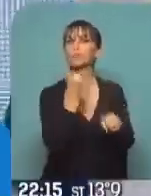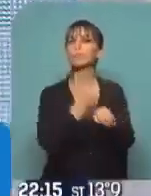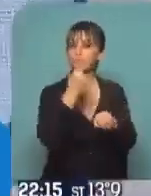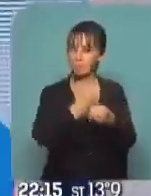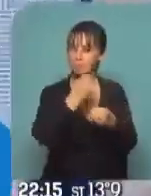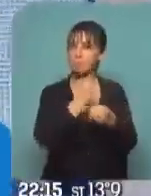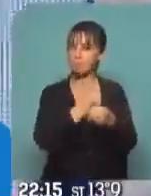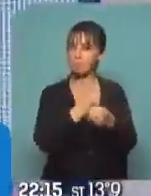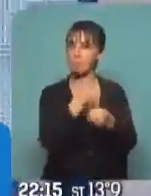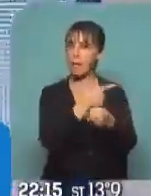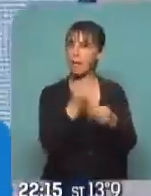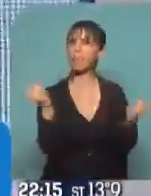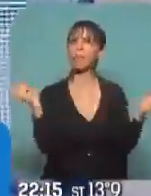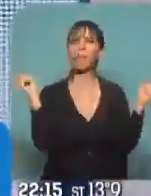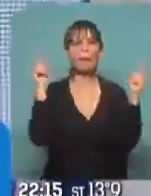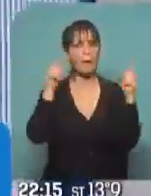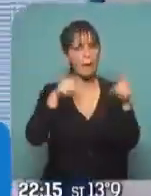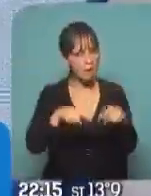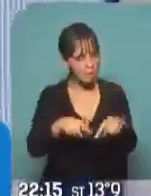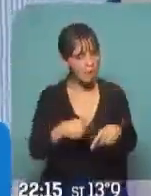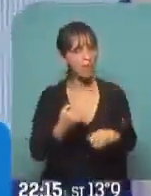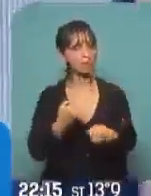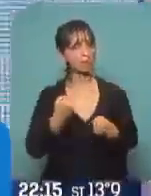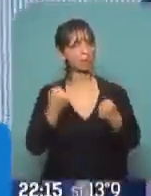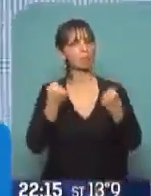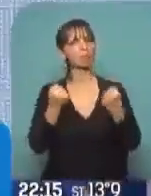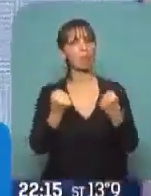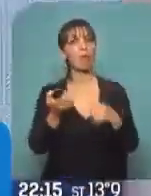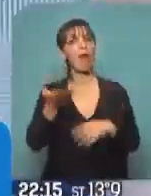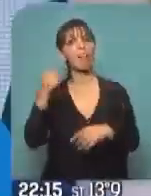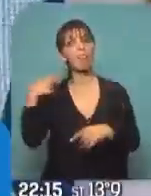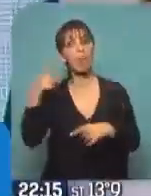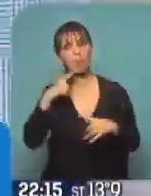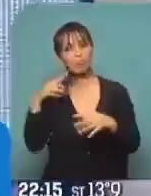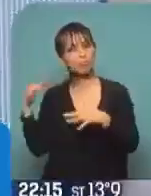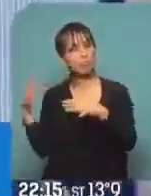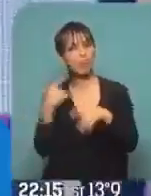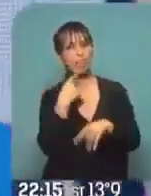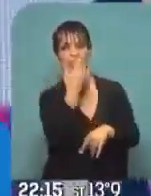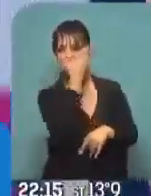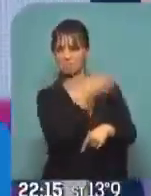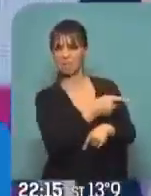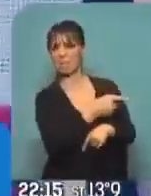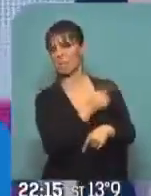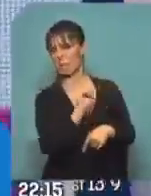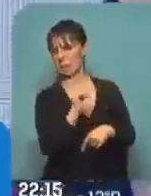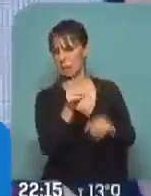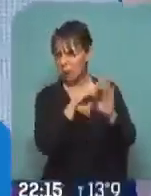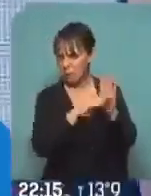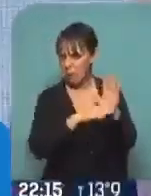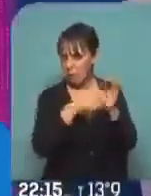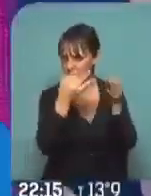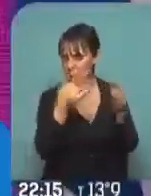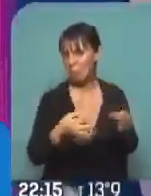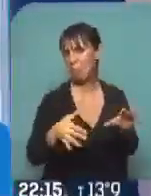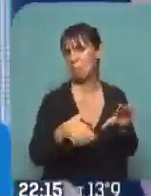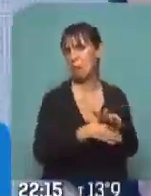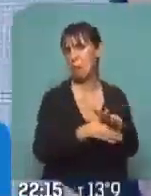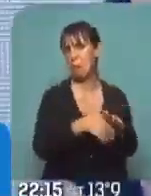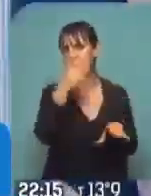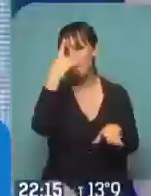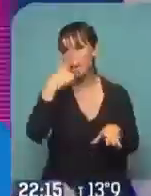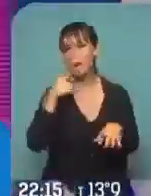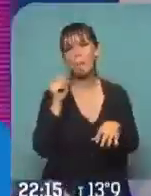Él se sobrepuso a los que decían que él no tenía las condiciones, el perfil para